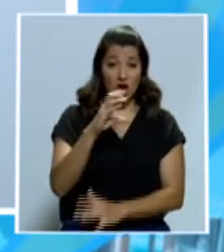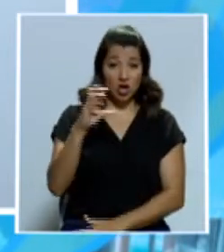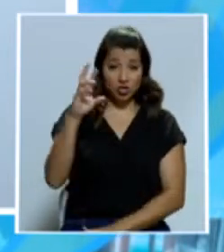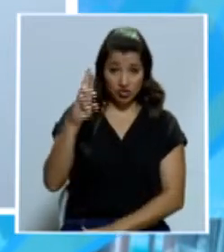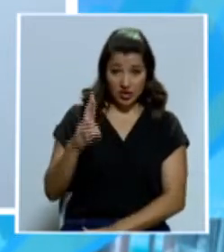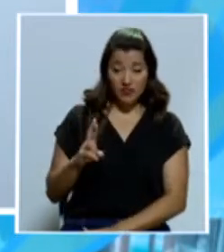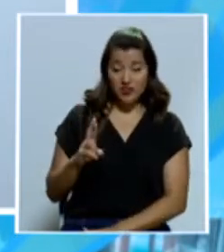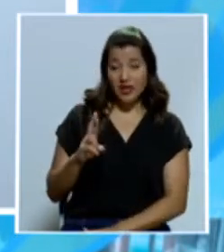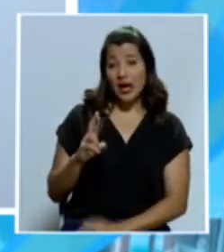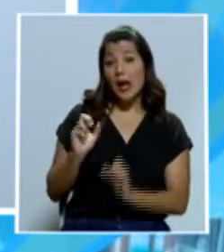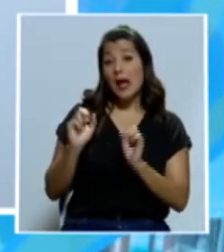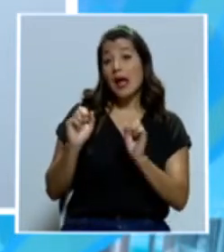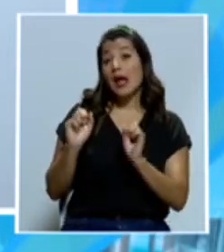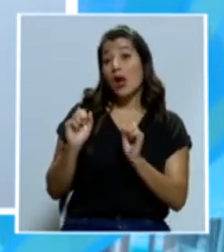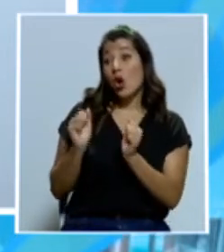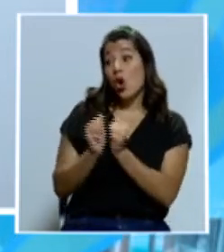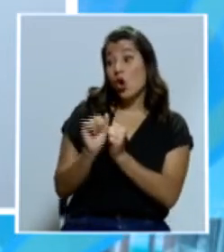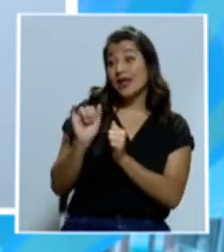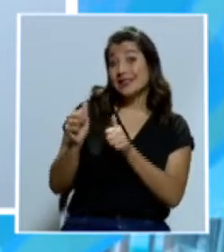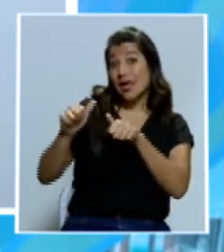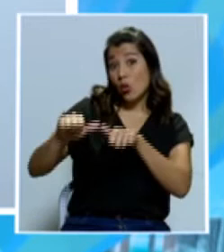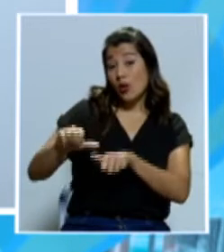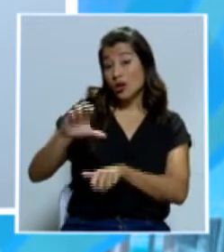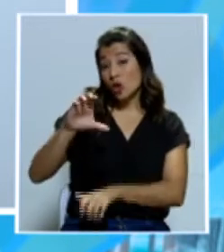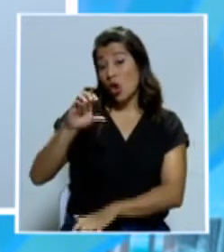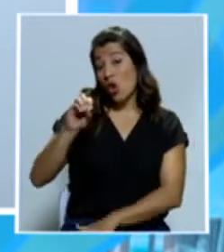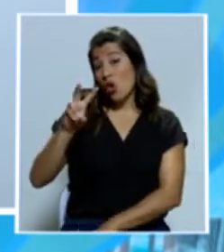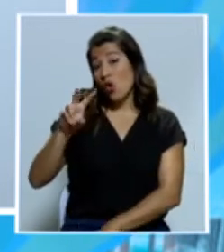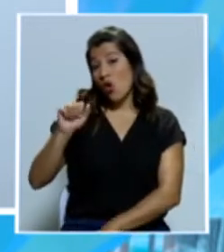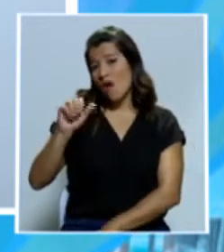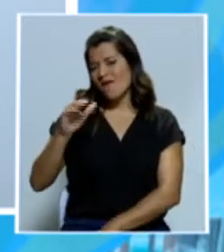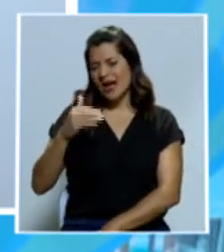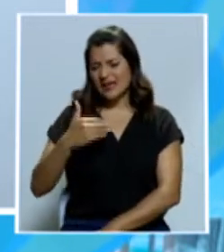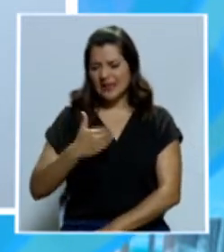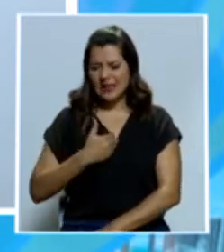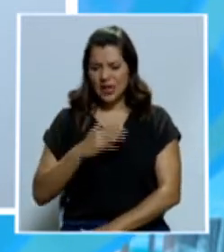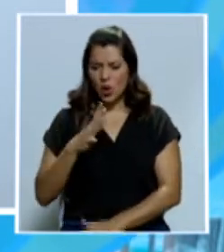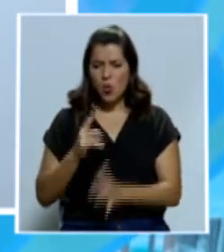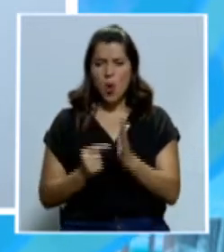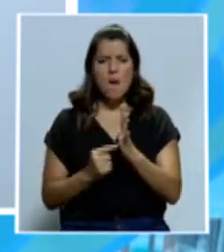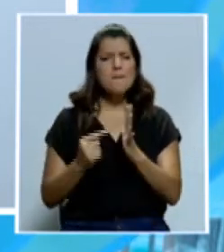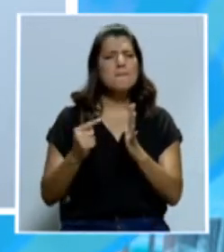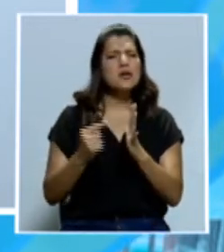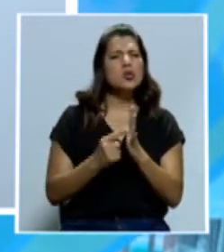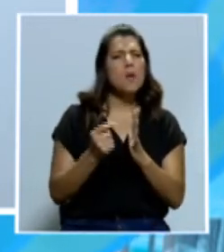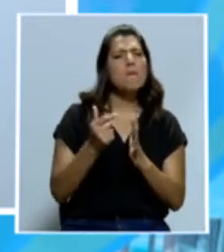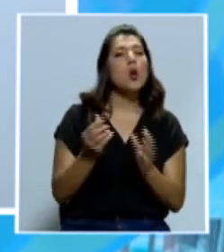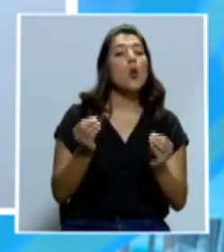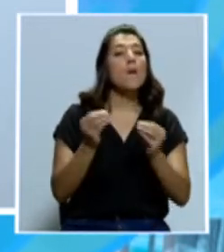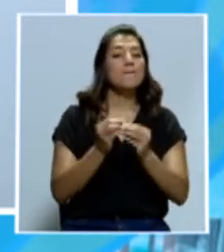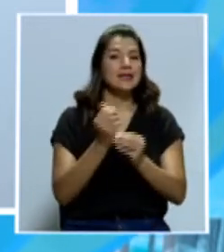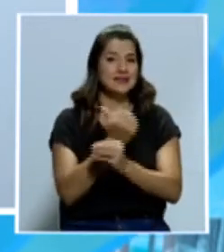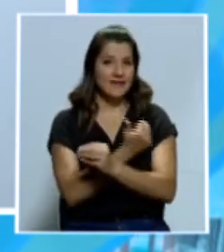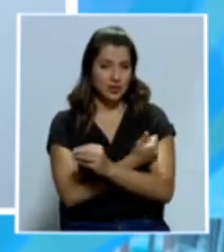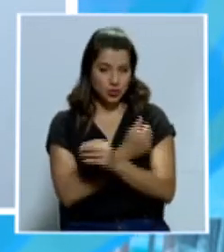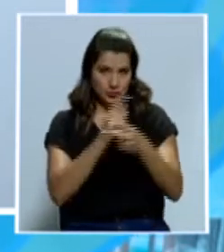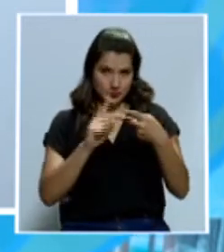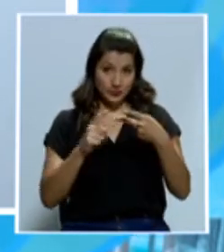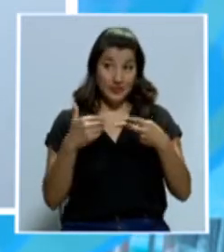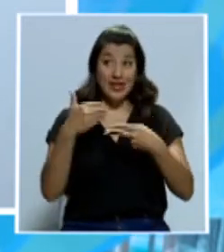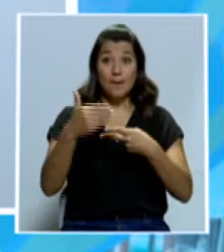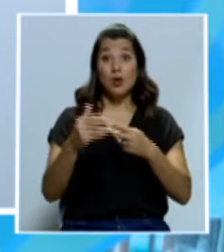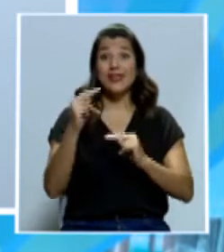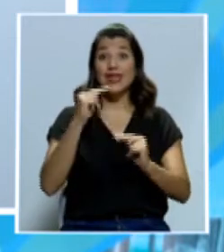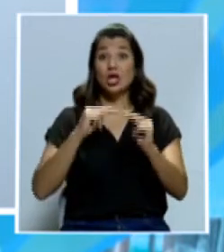y tantito de personas. Luego, entiendo que tiene un contrato directo con Pfizer